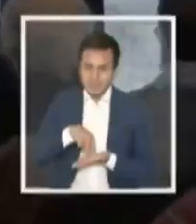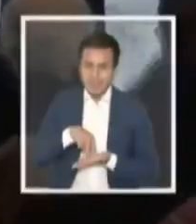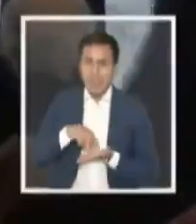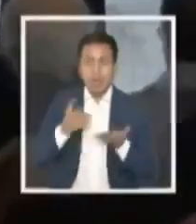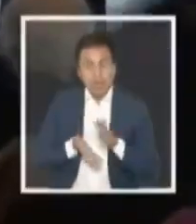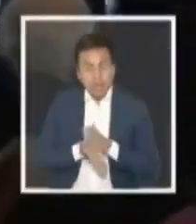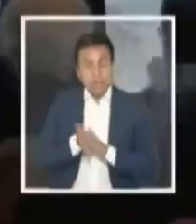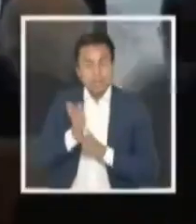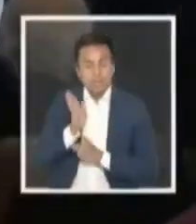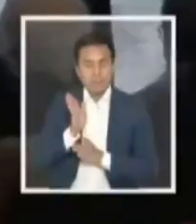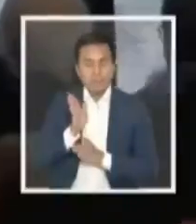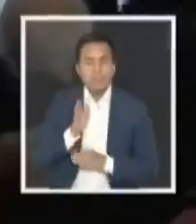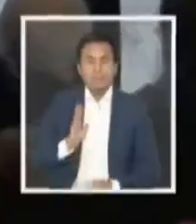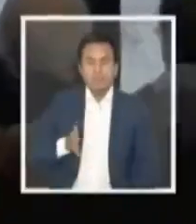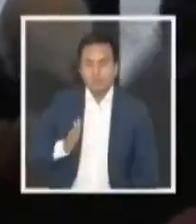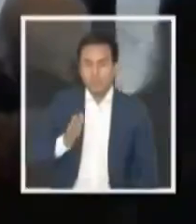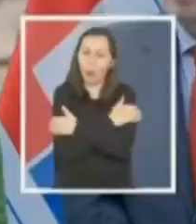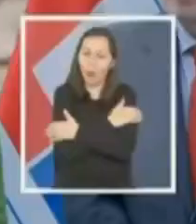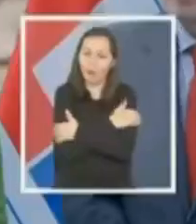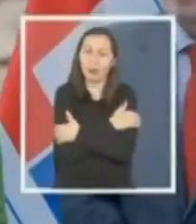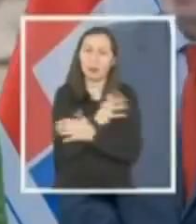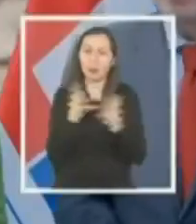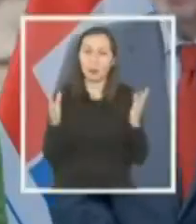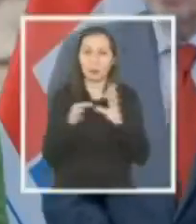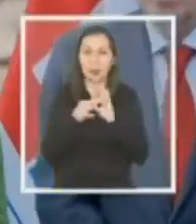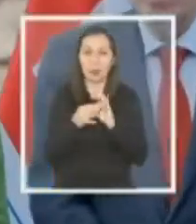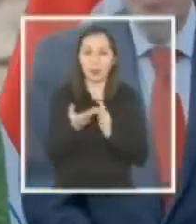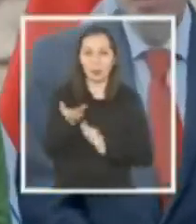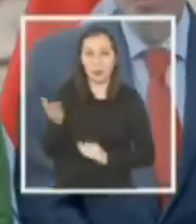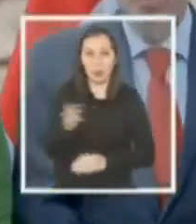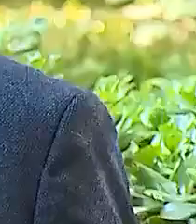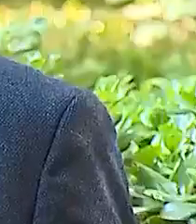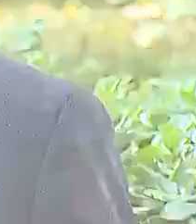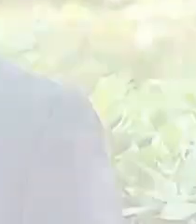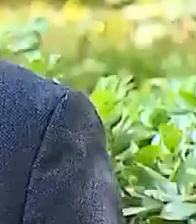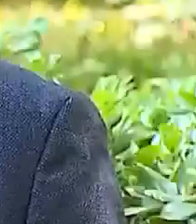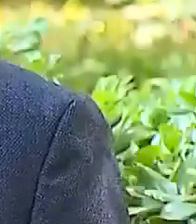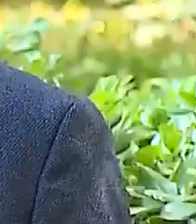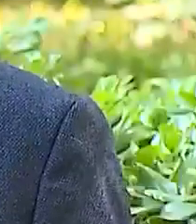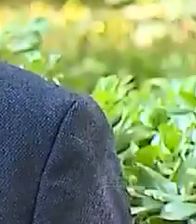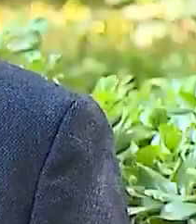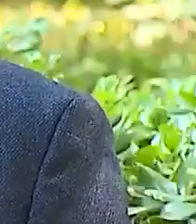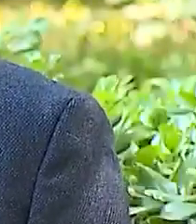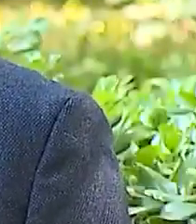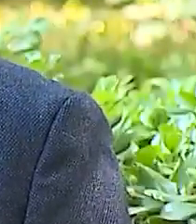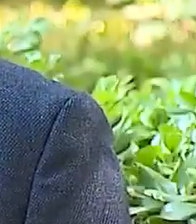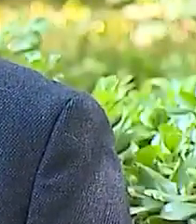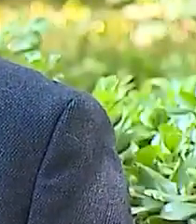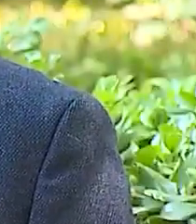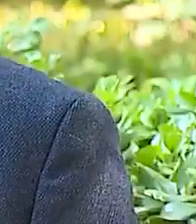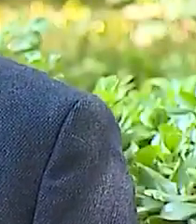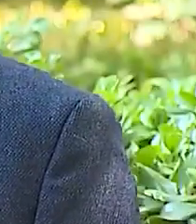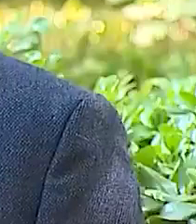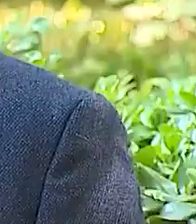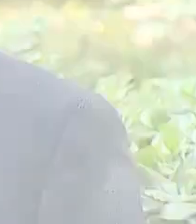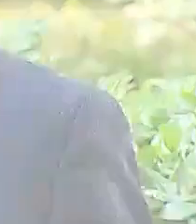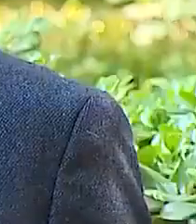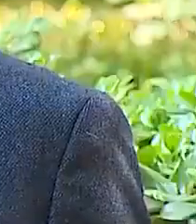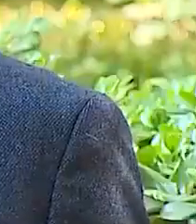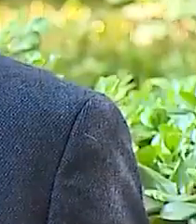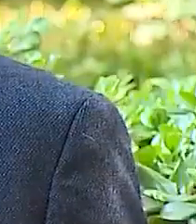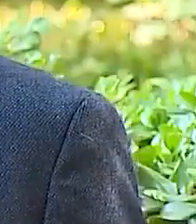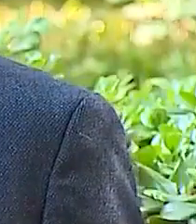Ahora debe retirarse para continuar con su agenda. Muchísimas gracias, los dejo con nuestros ministros. Es fortalecer la figura de los ministros o